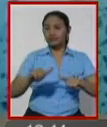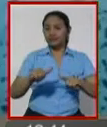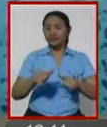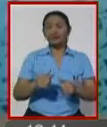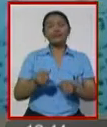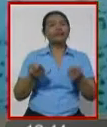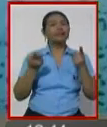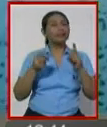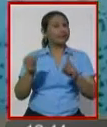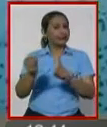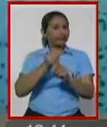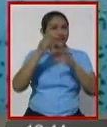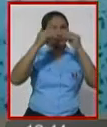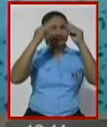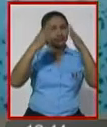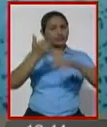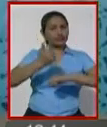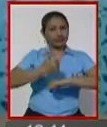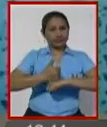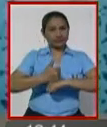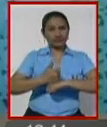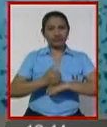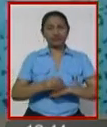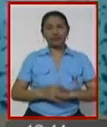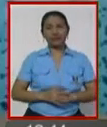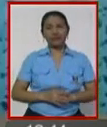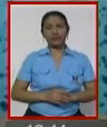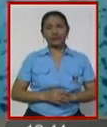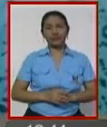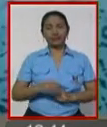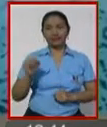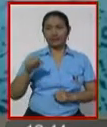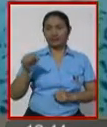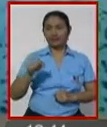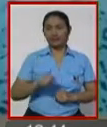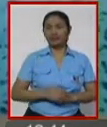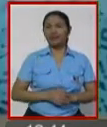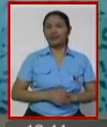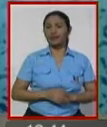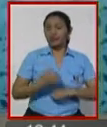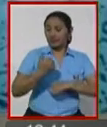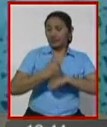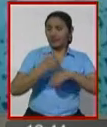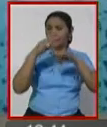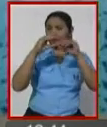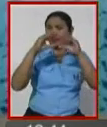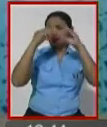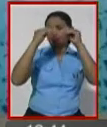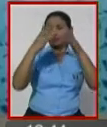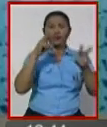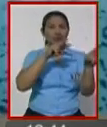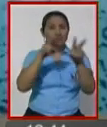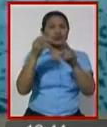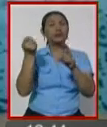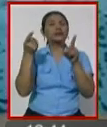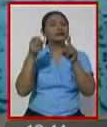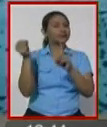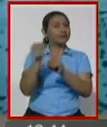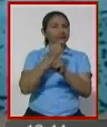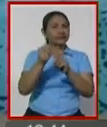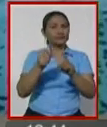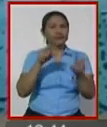en que te golpearon, el profesor estaba ahí? Sí. Estaba. ¿Él vio cuando te